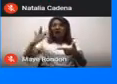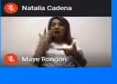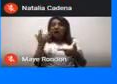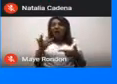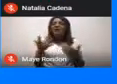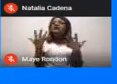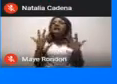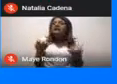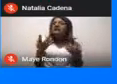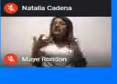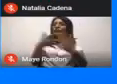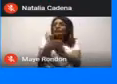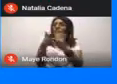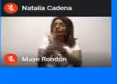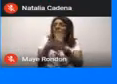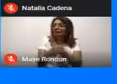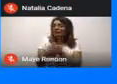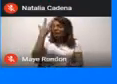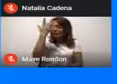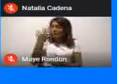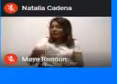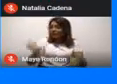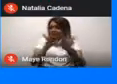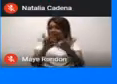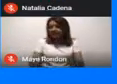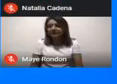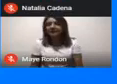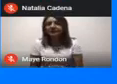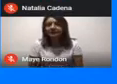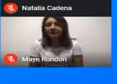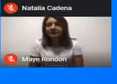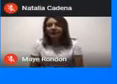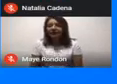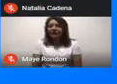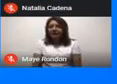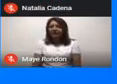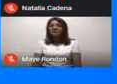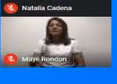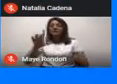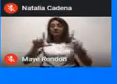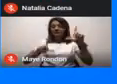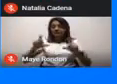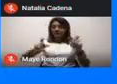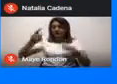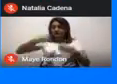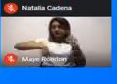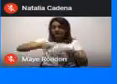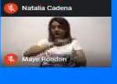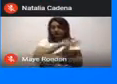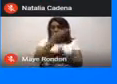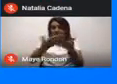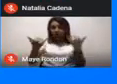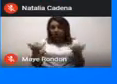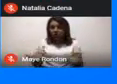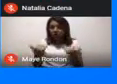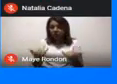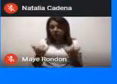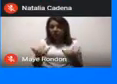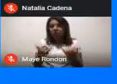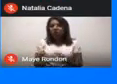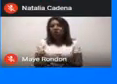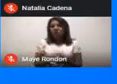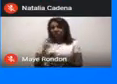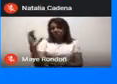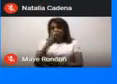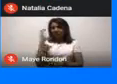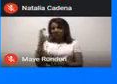como contarles por qué es importante planificar. Primero, nuestro sector turístico, hoy día, no solamente en el mundo, sino en